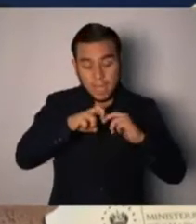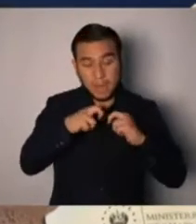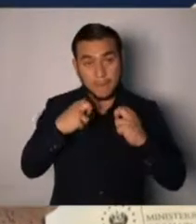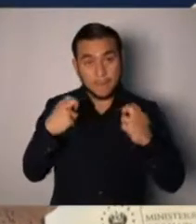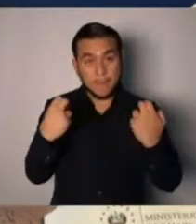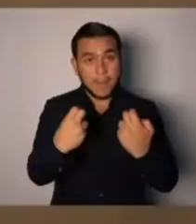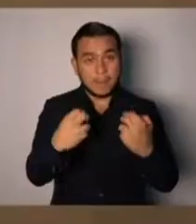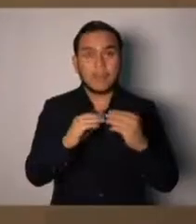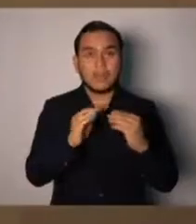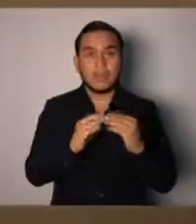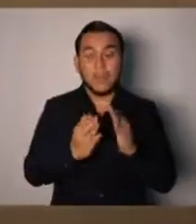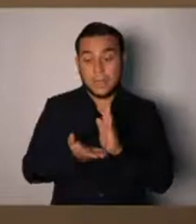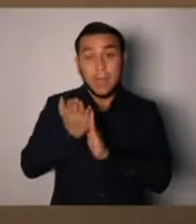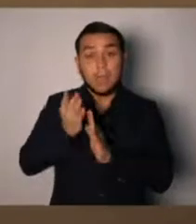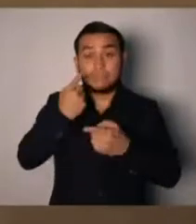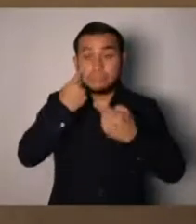turismo